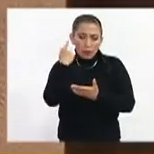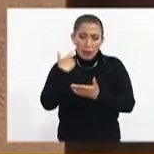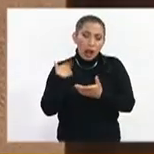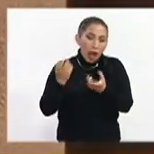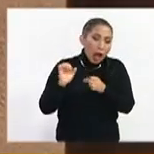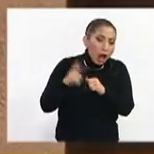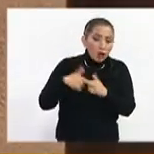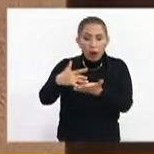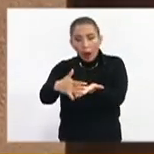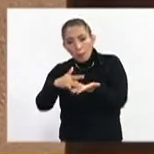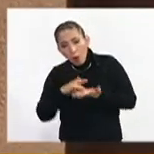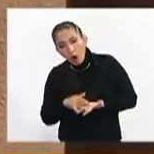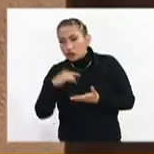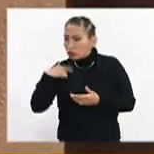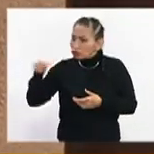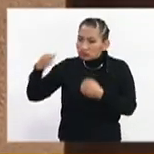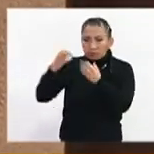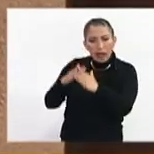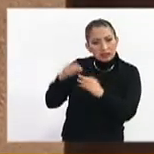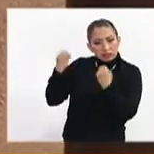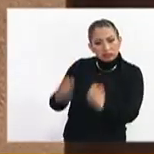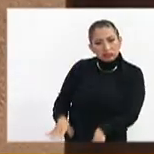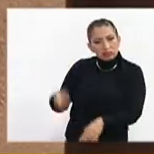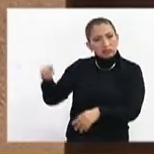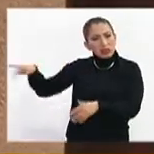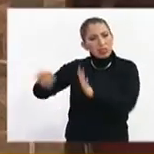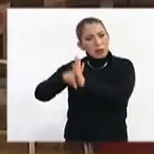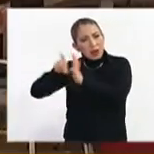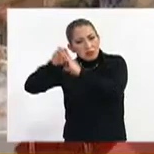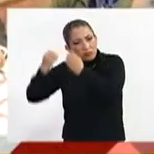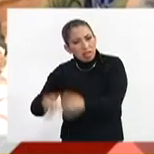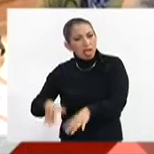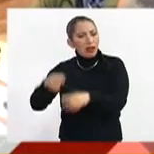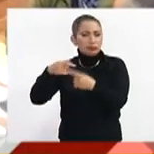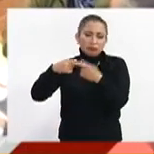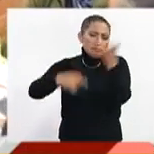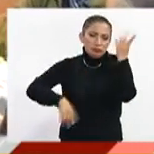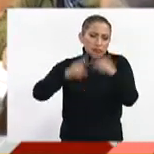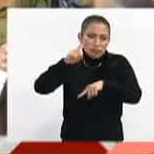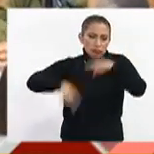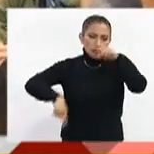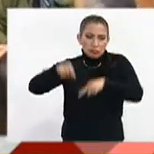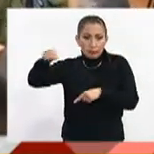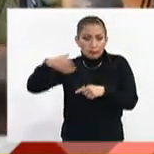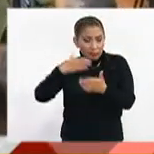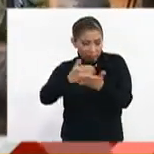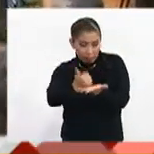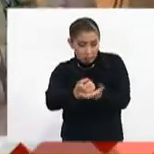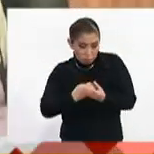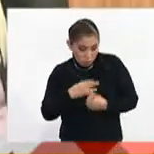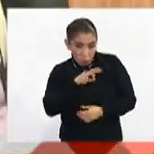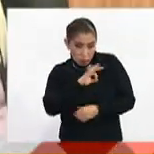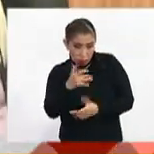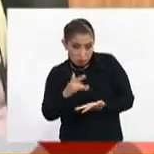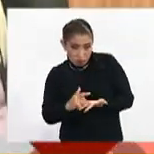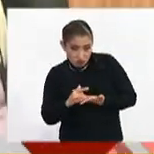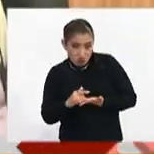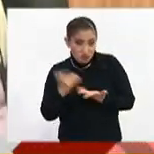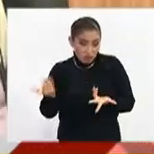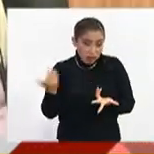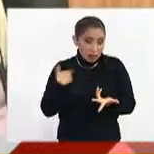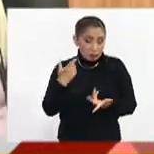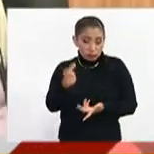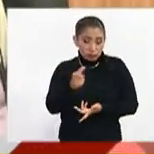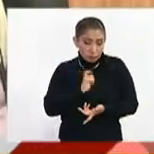ver, a plantear su situación y ver si, en fin, son acreedores, están en situación